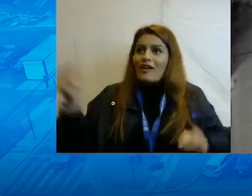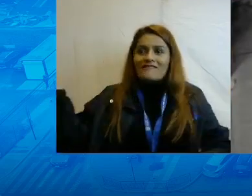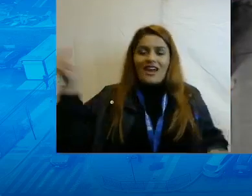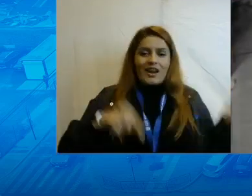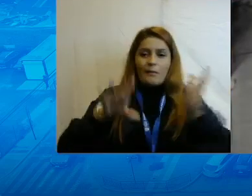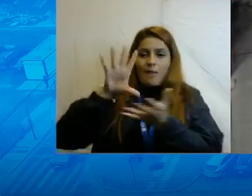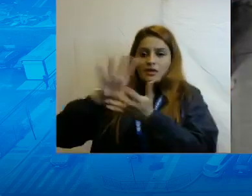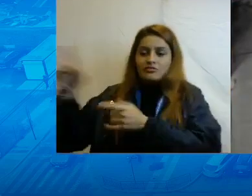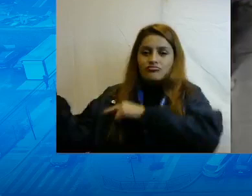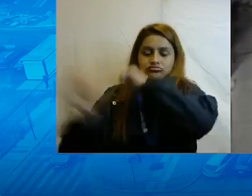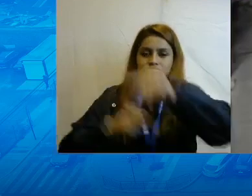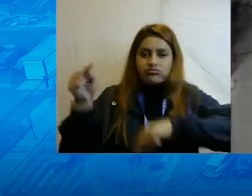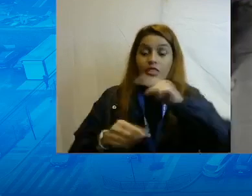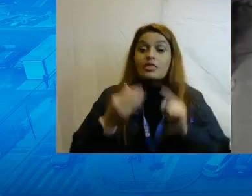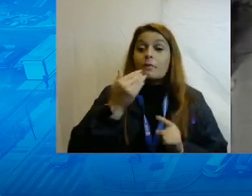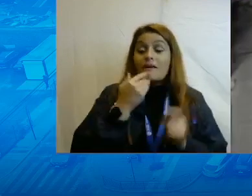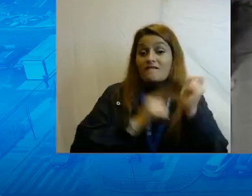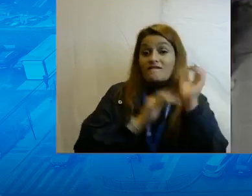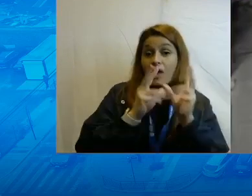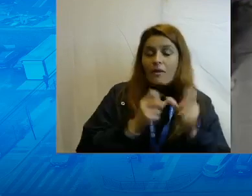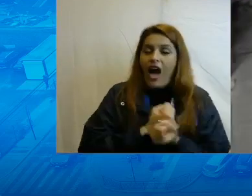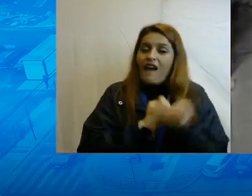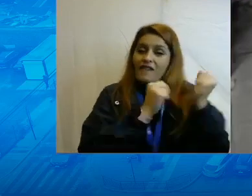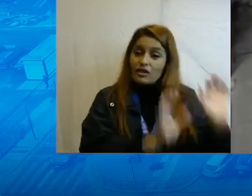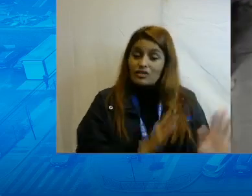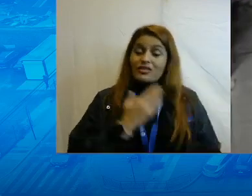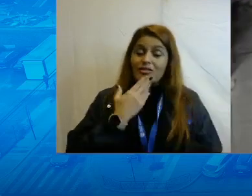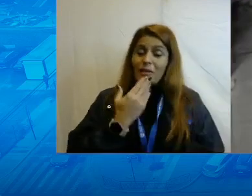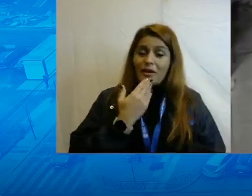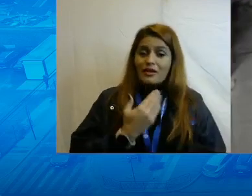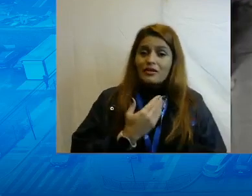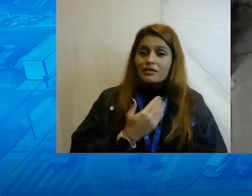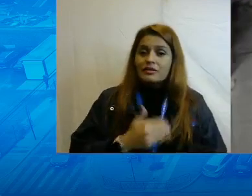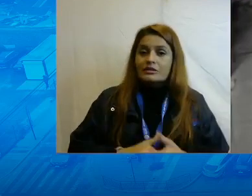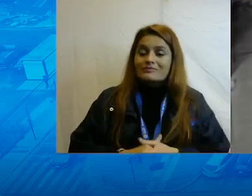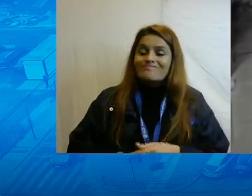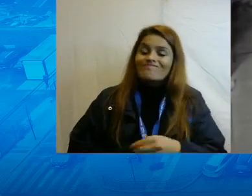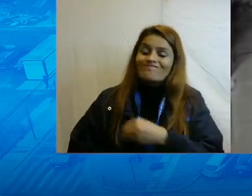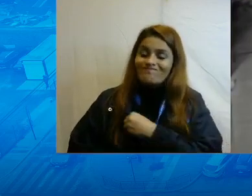familias, muchos ser abandonados que lamentablemente